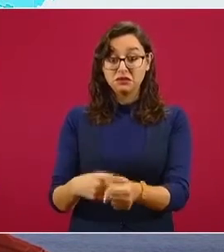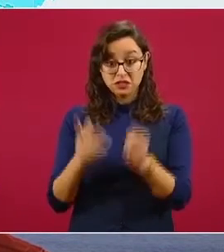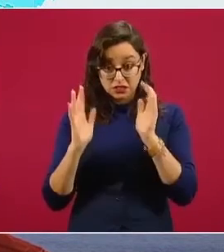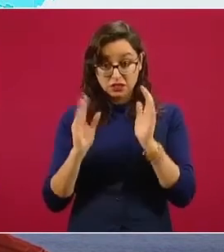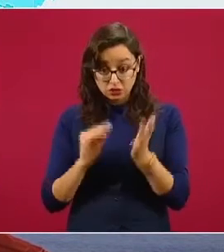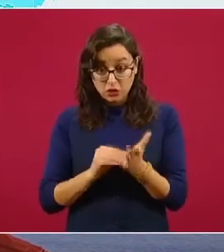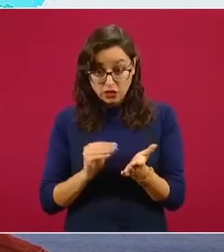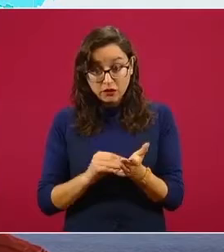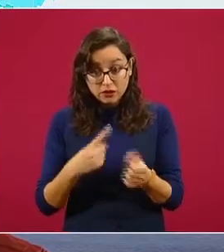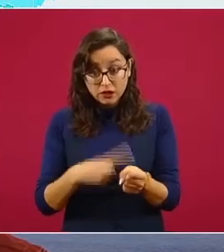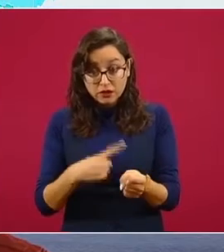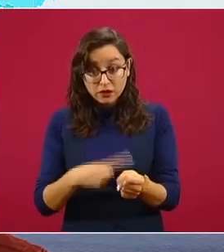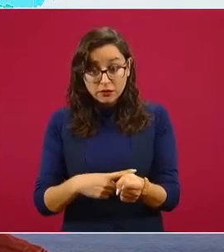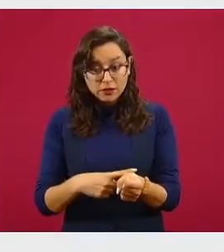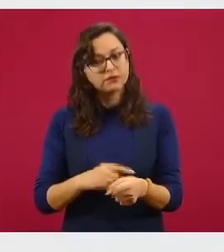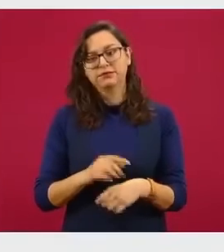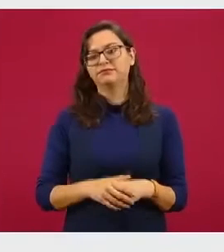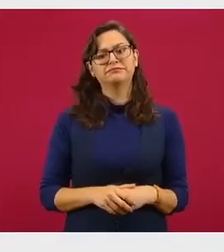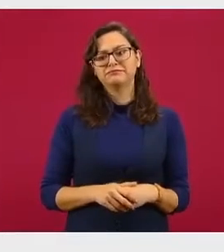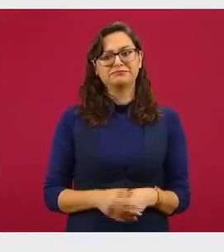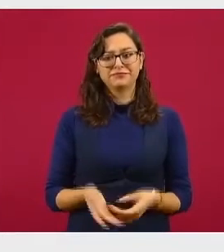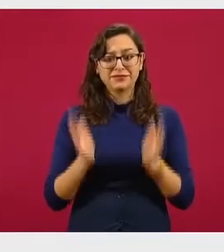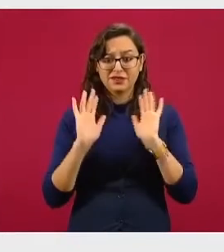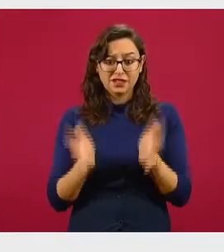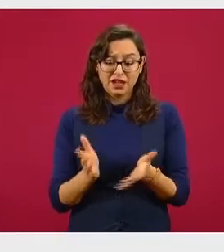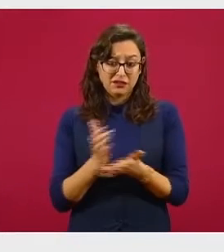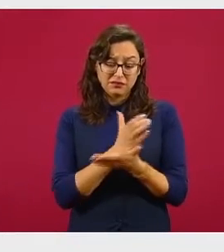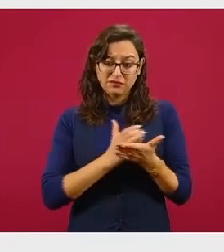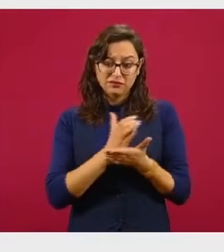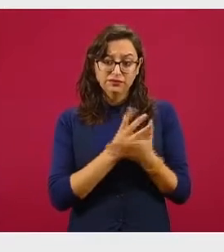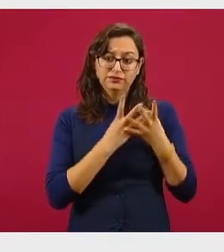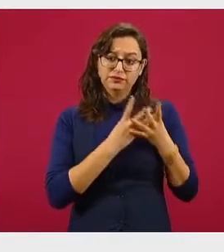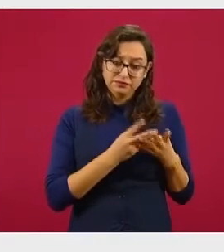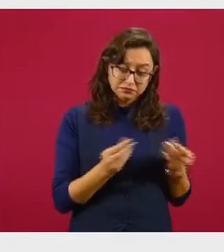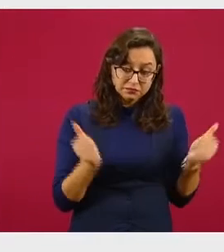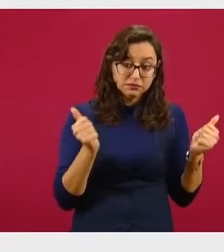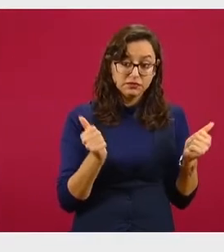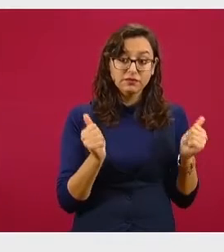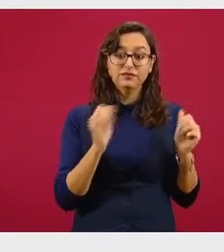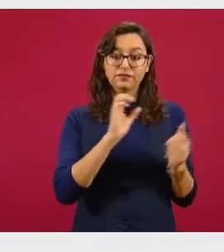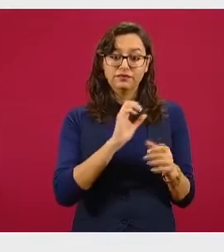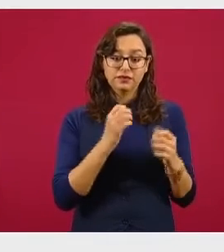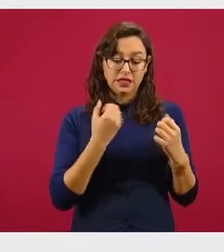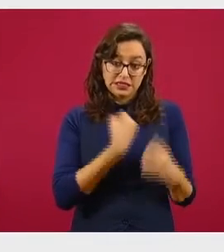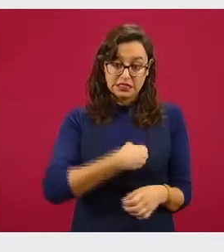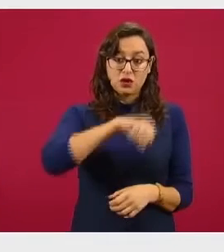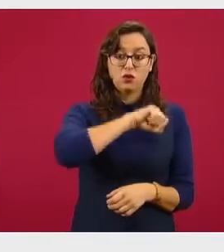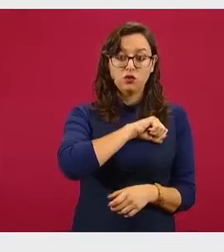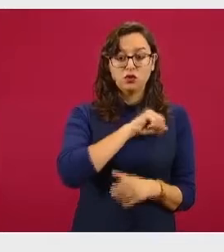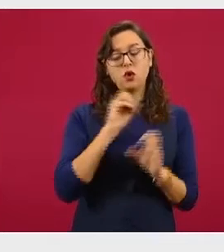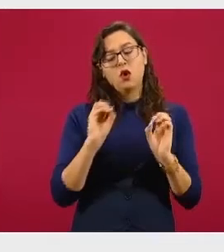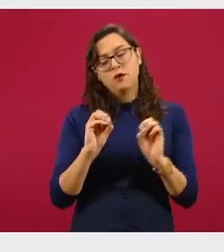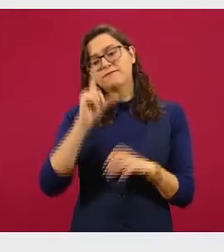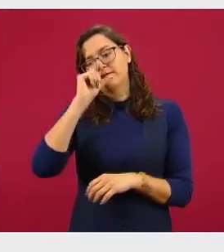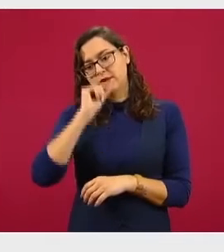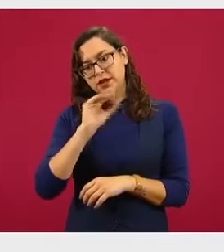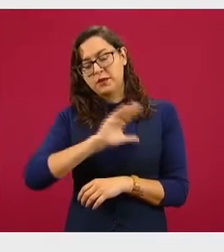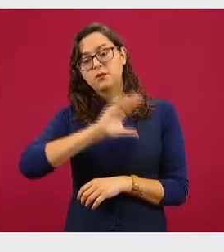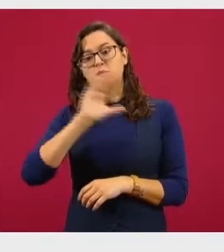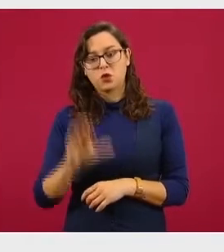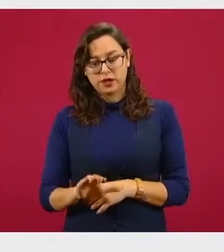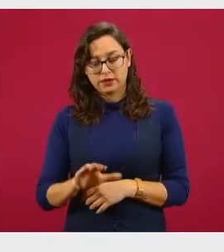son personas enfermas. ¿Por qué razón? Se acabó la enfermedad, o muy lamentablemente perdieron la vida, pero las personas